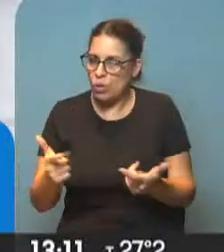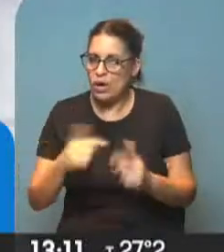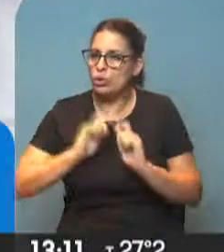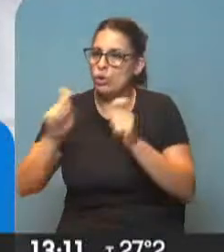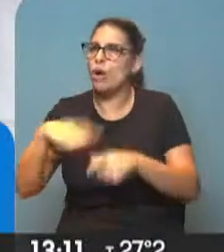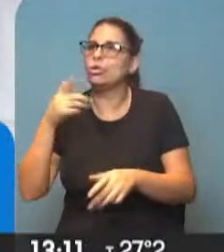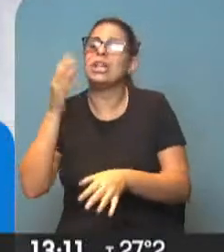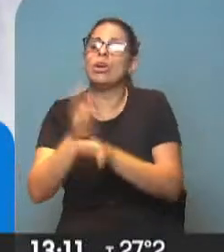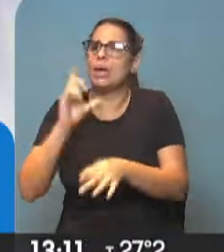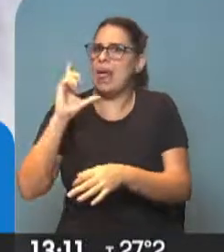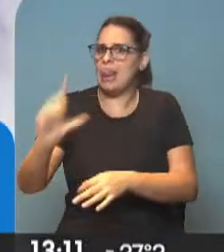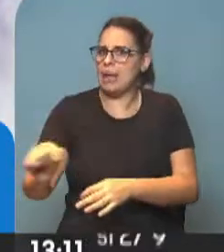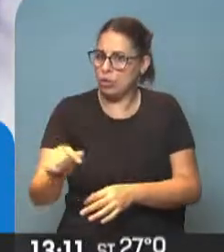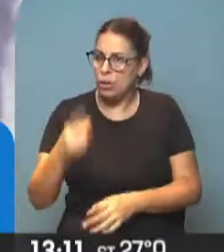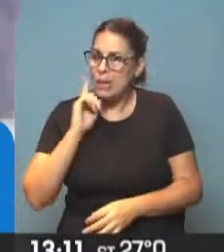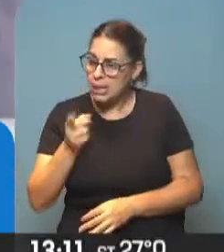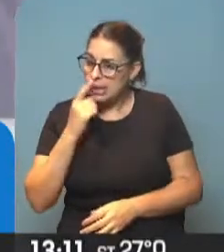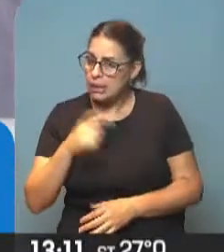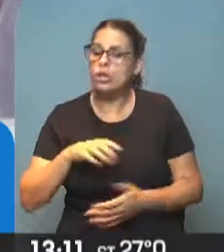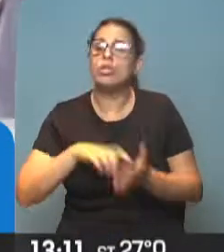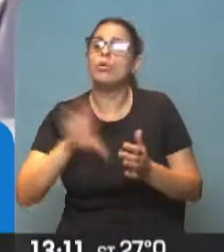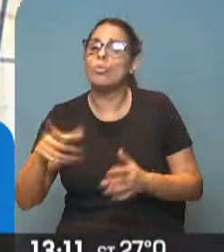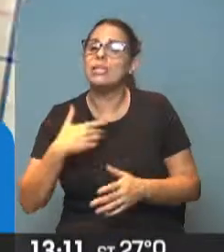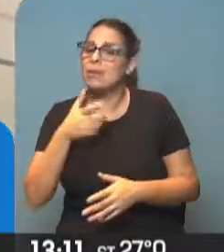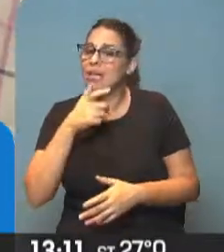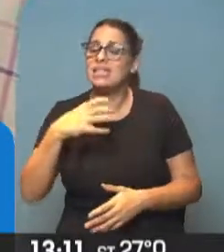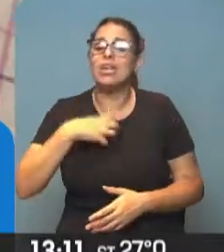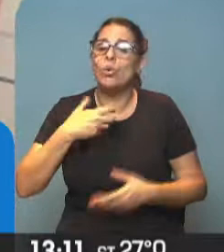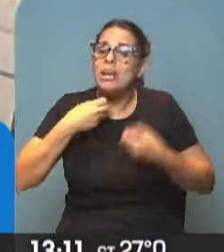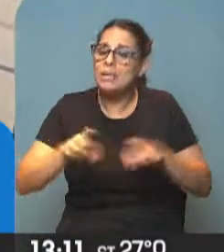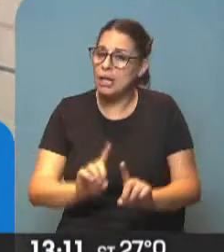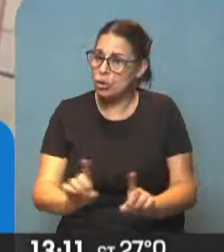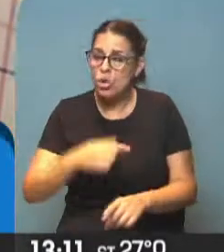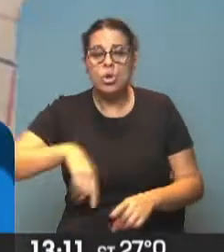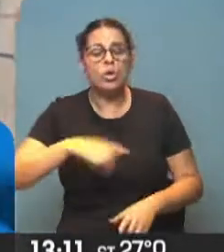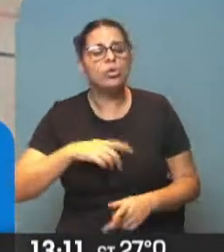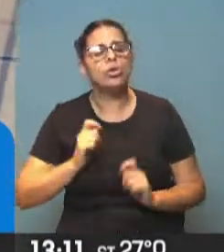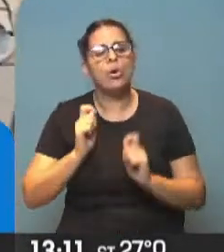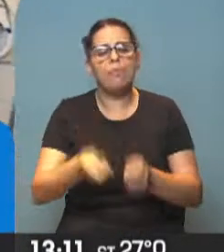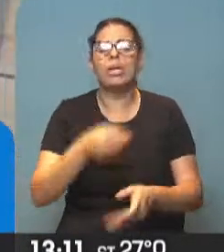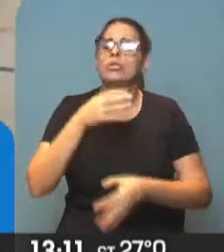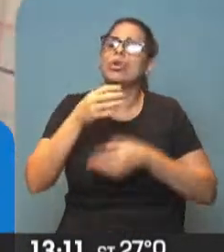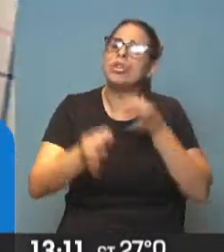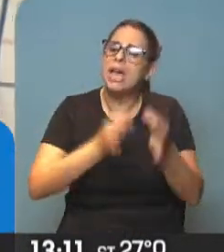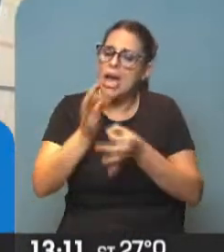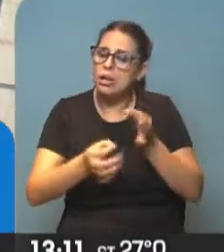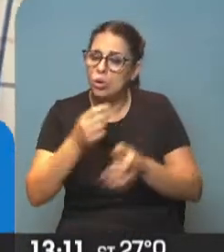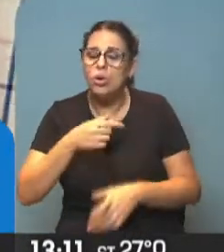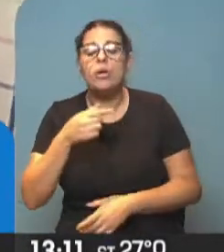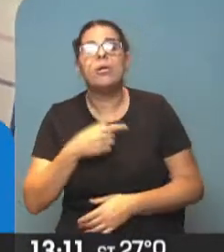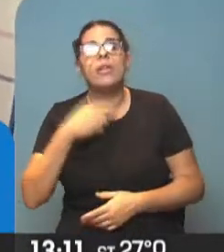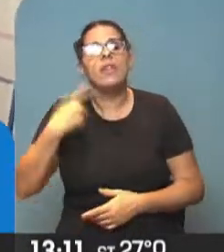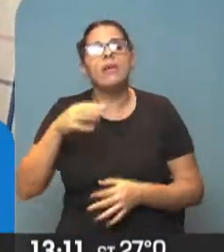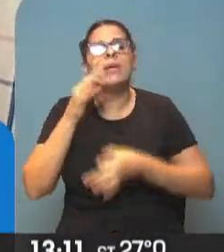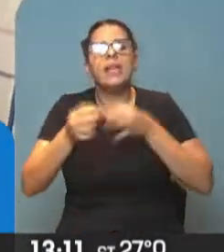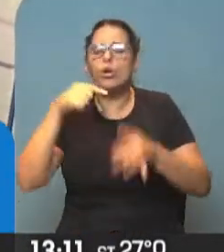lejanas. ¿Peligra el inicio de clases en la provincia de Buenos Aires? Nosotros vamos a seguir apostando al diálogo. Creemos que nos debemos profundizar